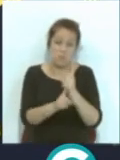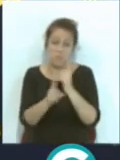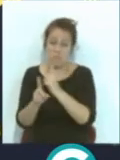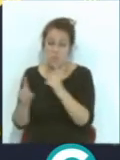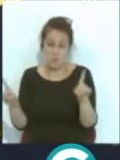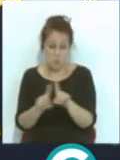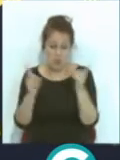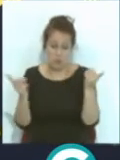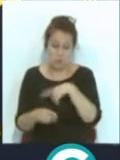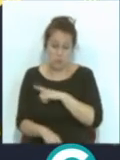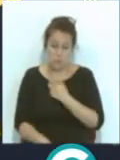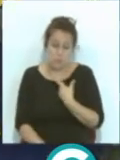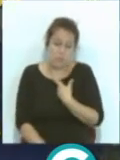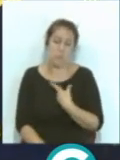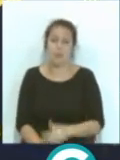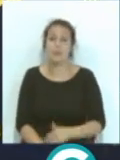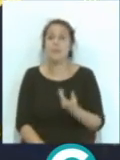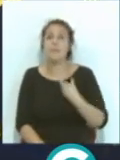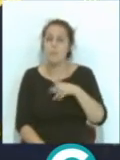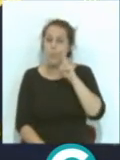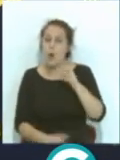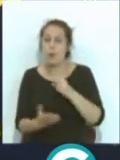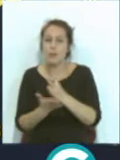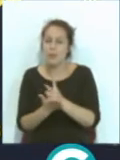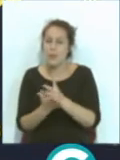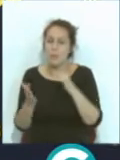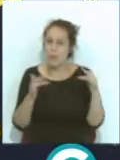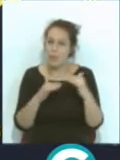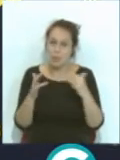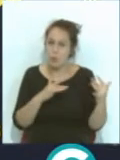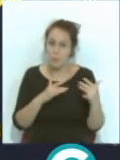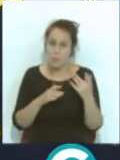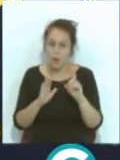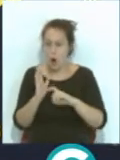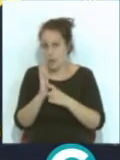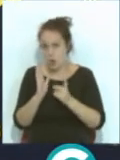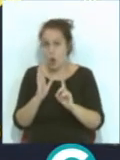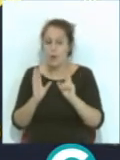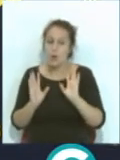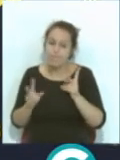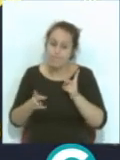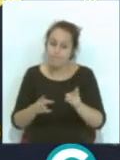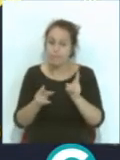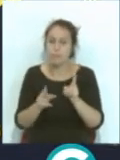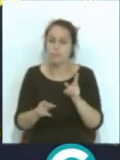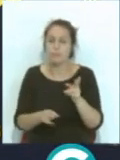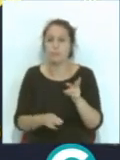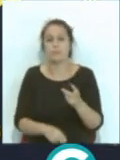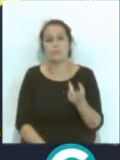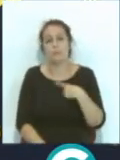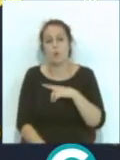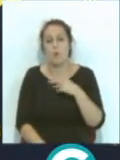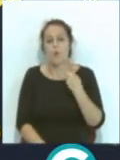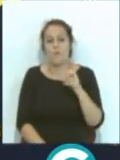nosotros realmente eso ya nos da igual. Hay que ver, lo hemos vuelto a ver, el partido de, no entero, pero hemos visto cortes. Aquello hicimos